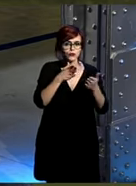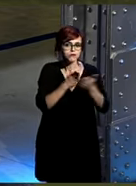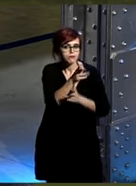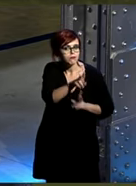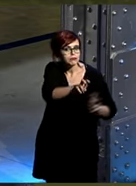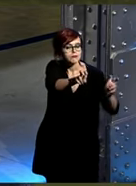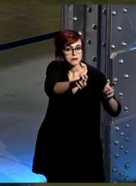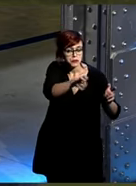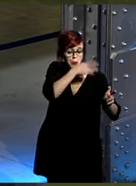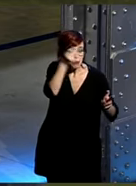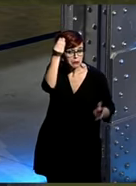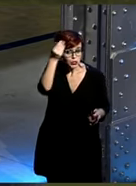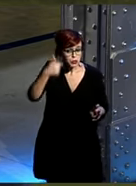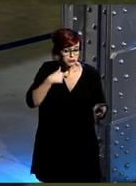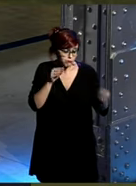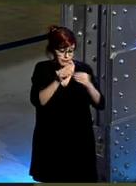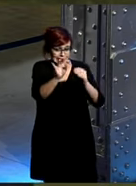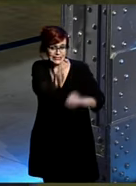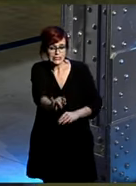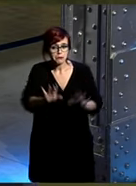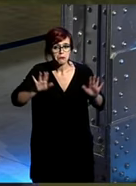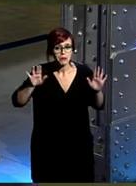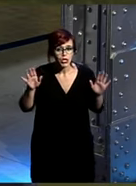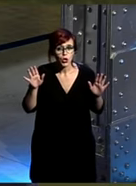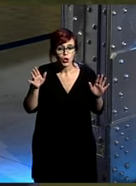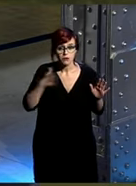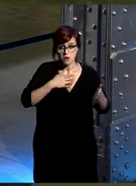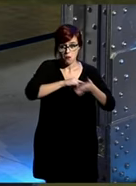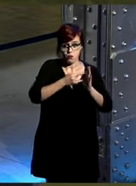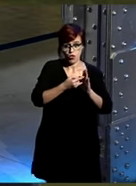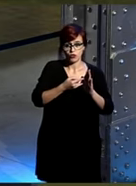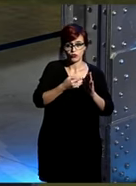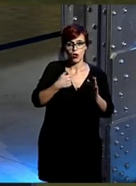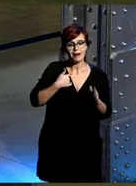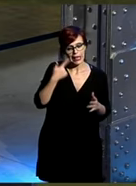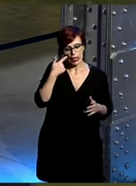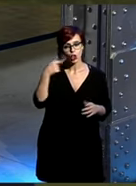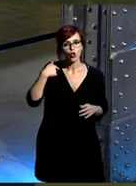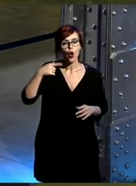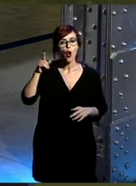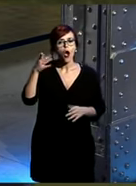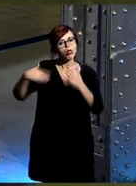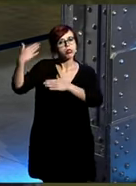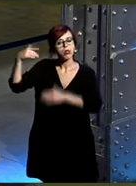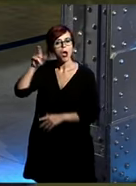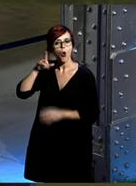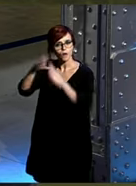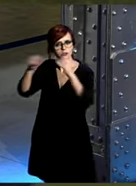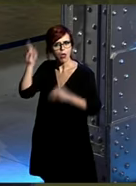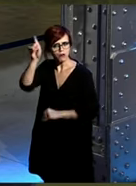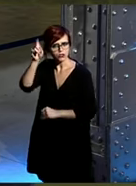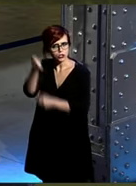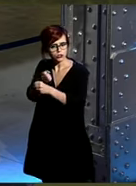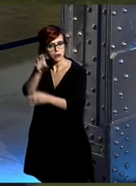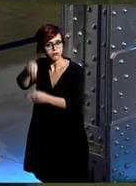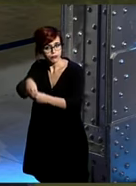yo también creo que lo es. Tengo que reconocer que para mí Team Labs, yo soy profesor universitario, fui profesor universitario